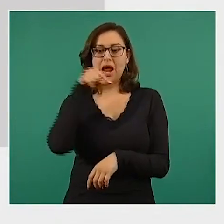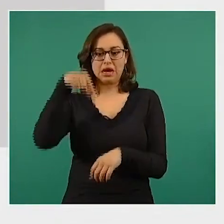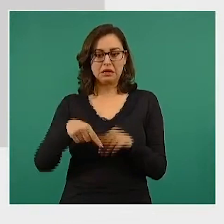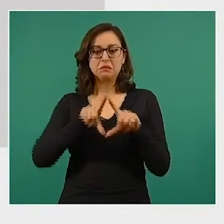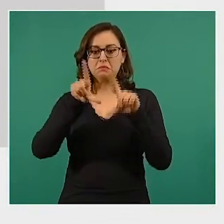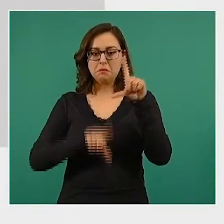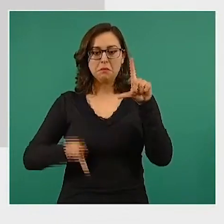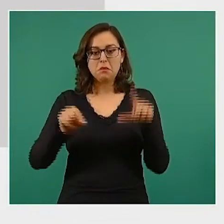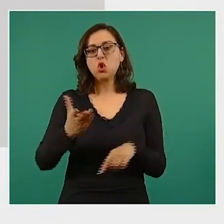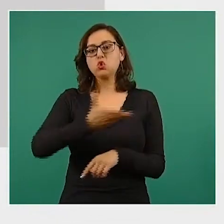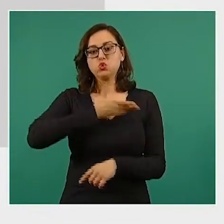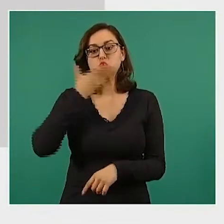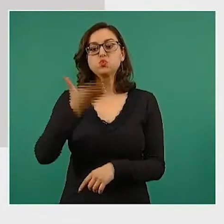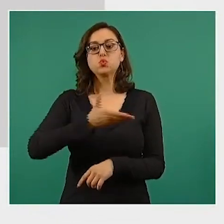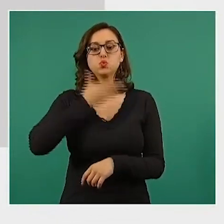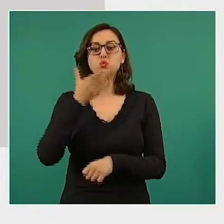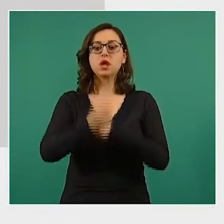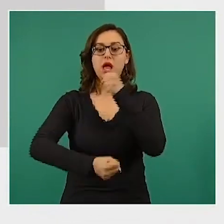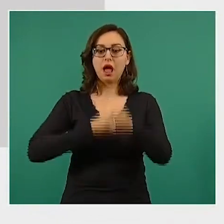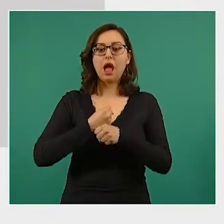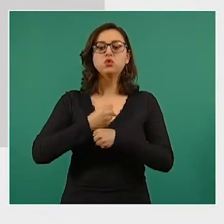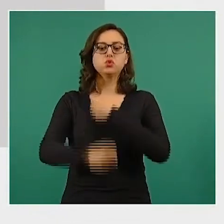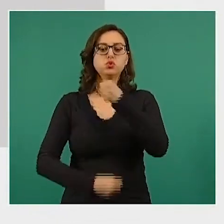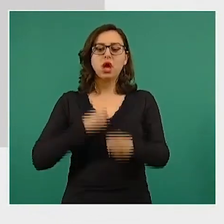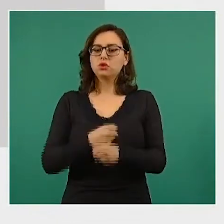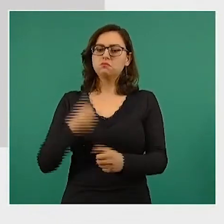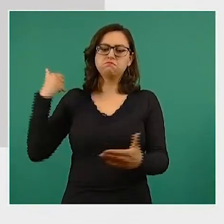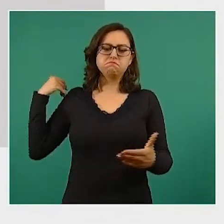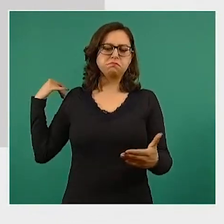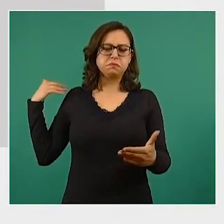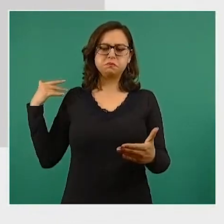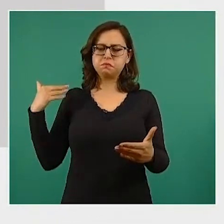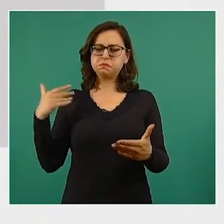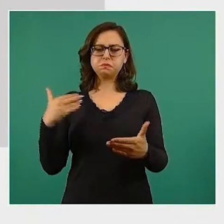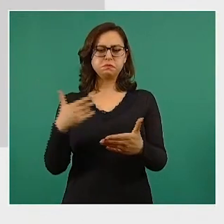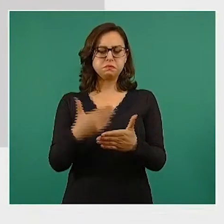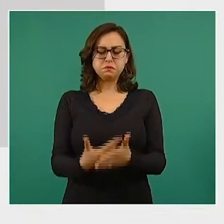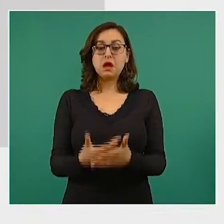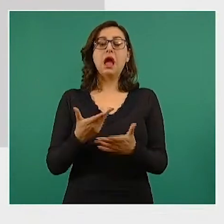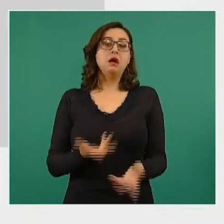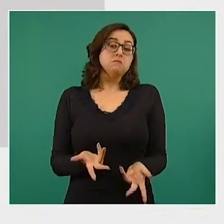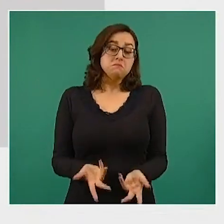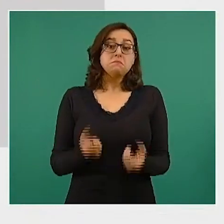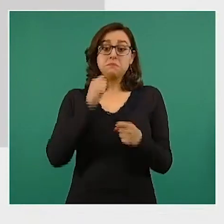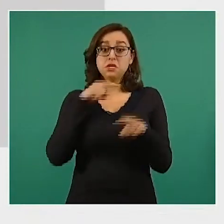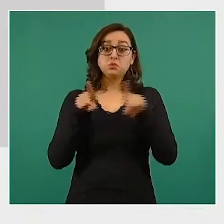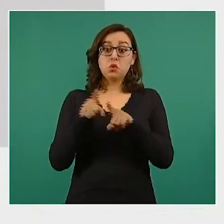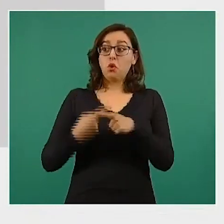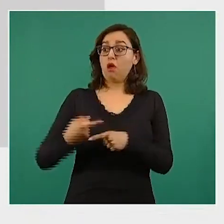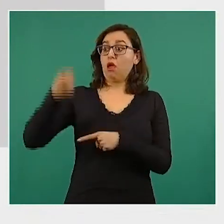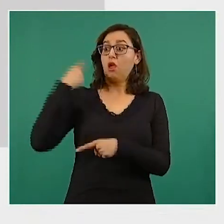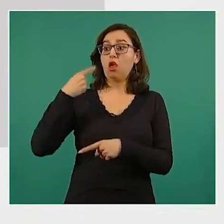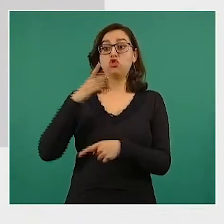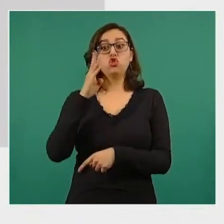se ha venido entrenando por muchos años. Es algo que probamos y pusimos en práctica en la epidemia de influenza